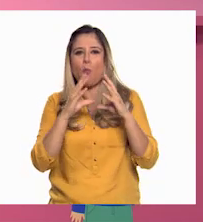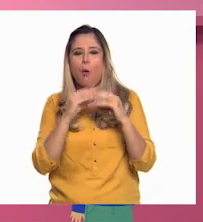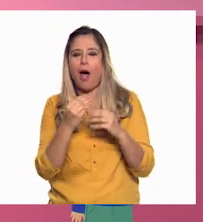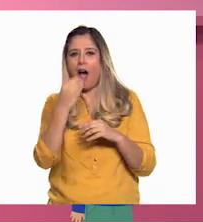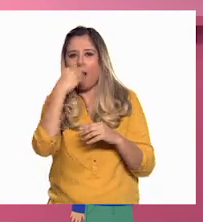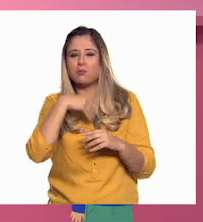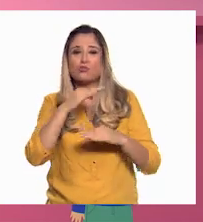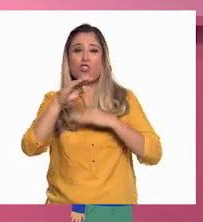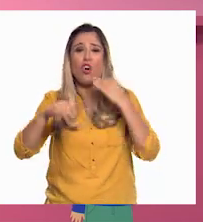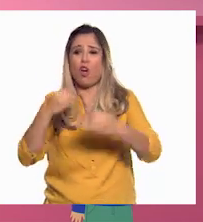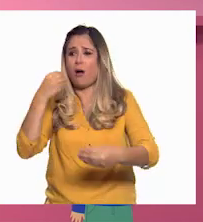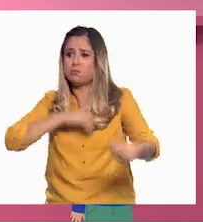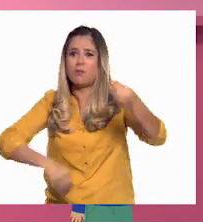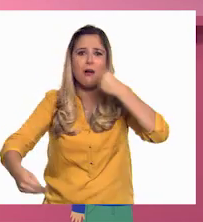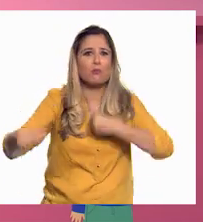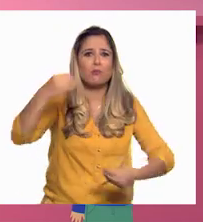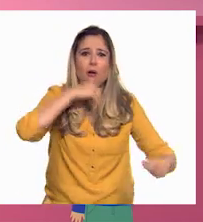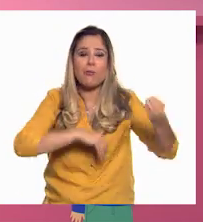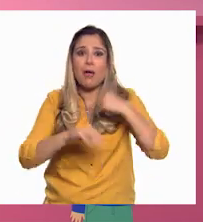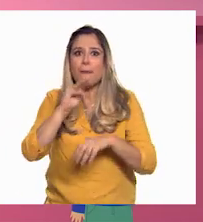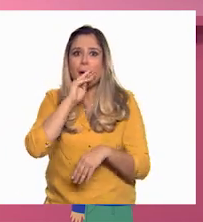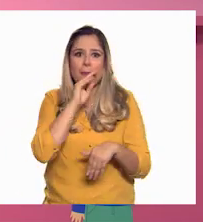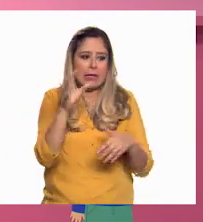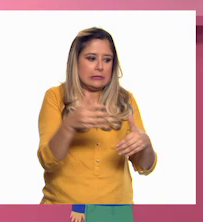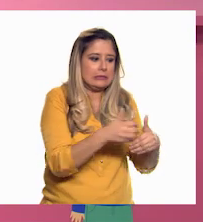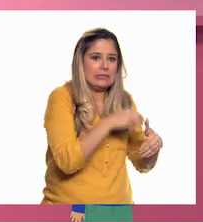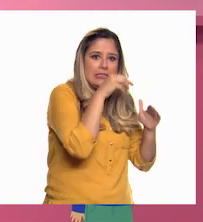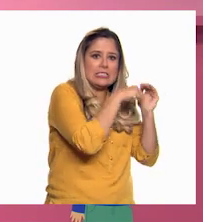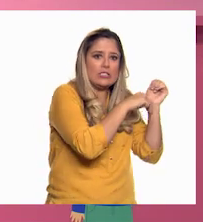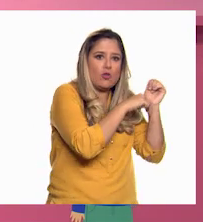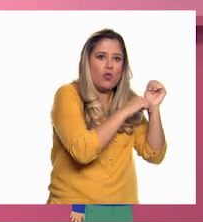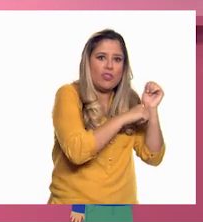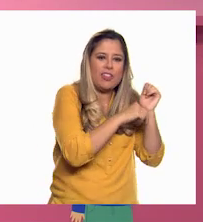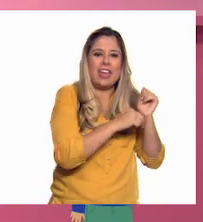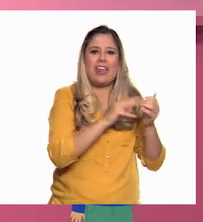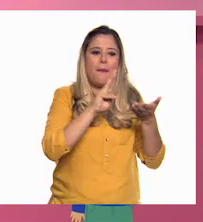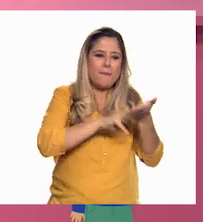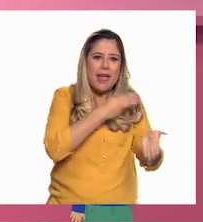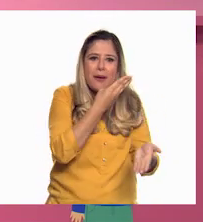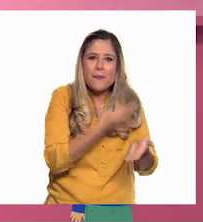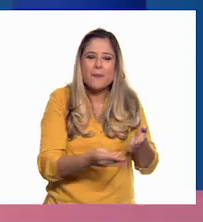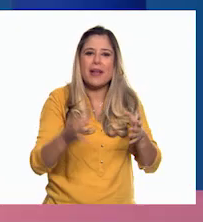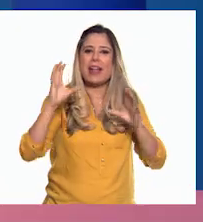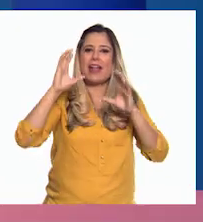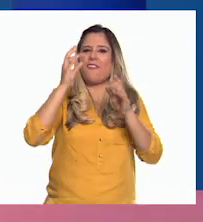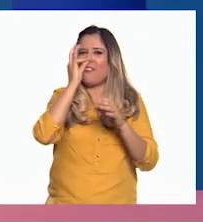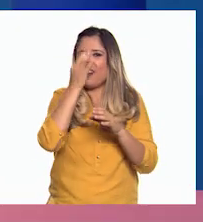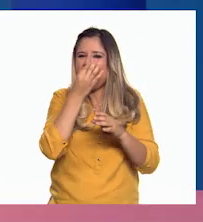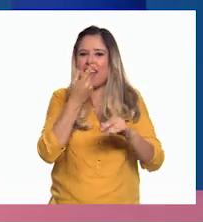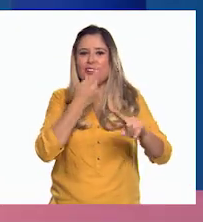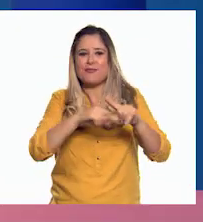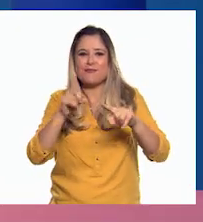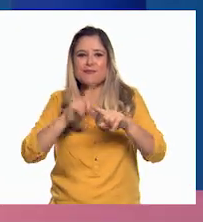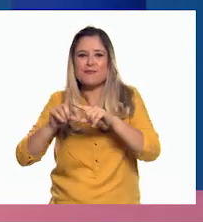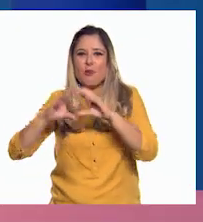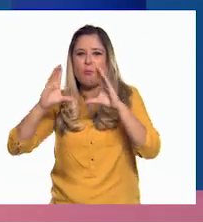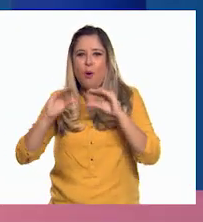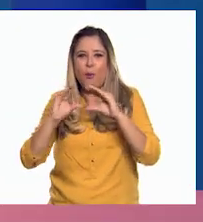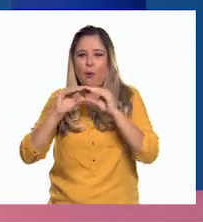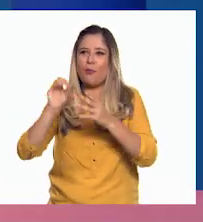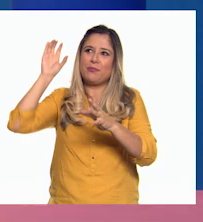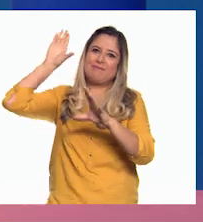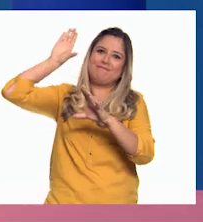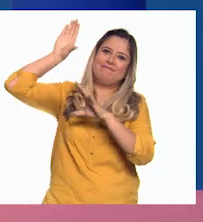escapara. Su mamá hasta le tenía que esconder los frascos de mermelada y las galletas arriba del refrigerador. Es una historia muy divertida, la